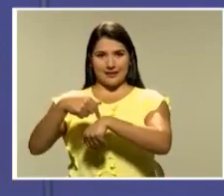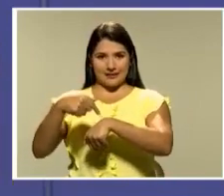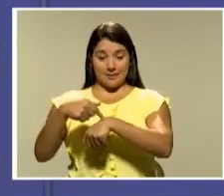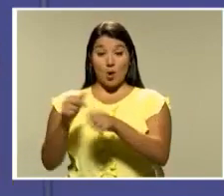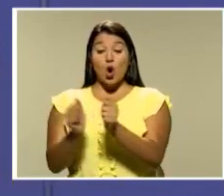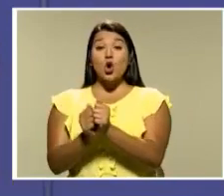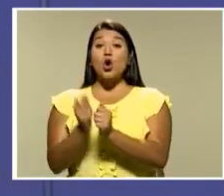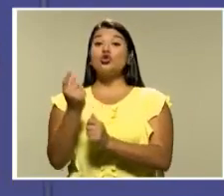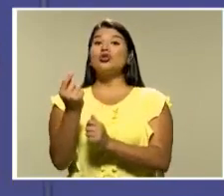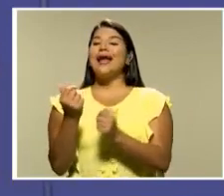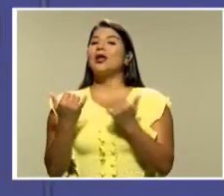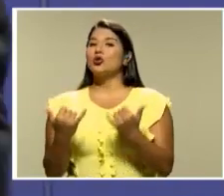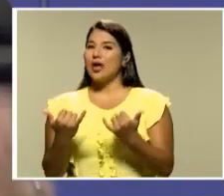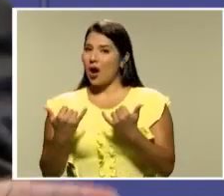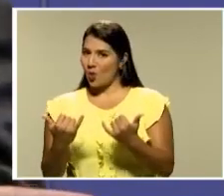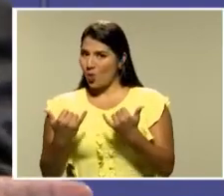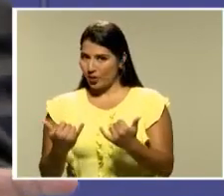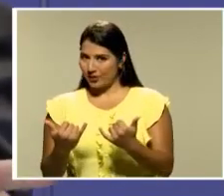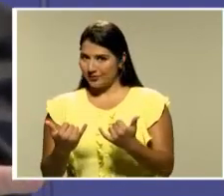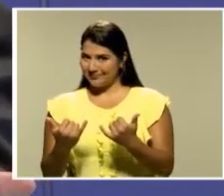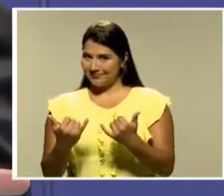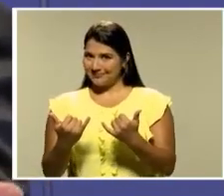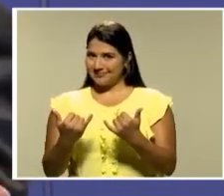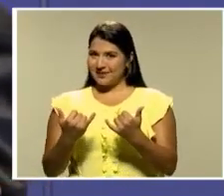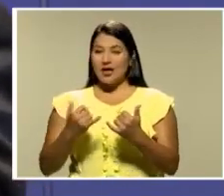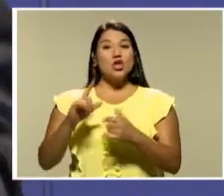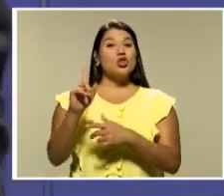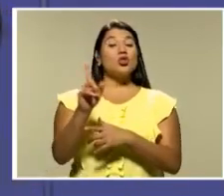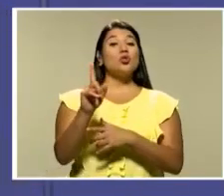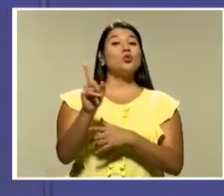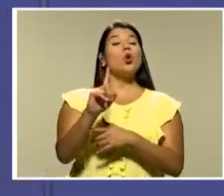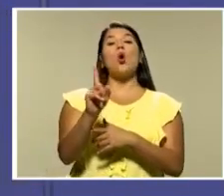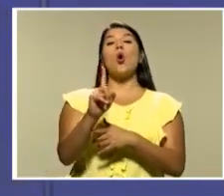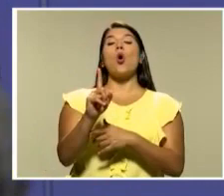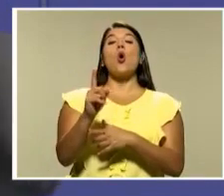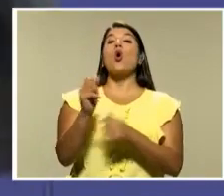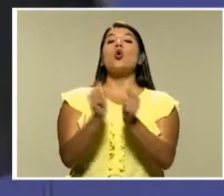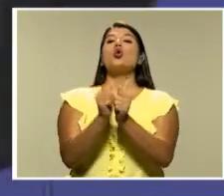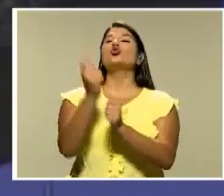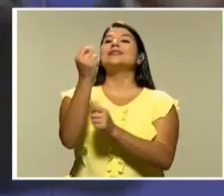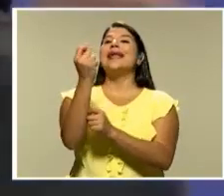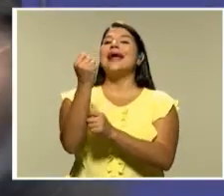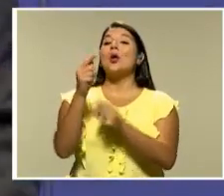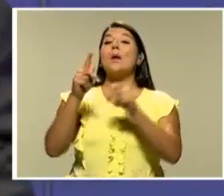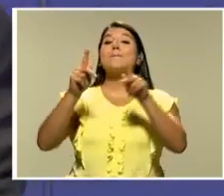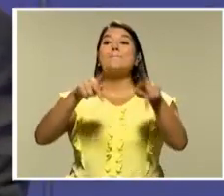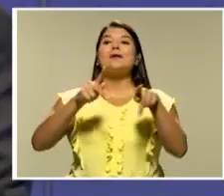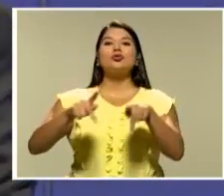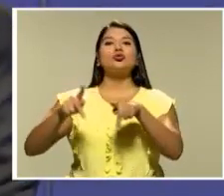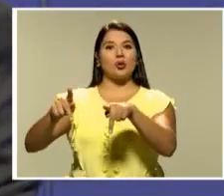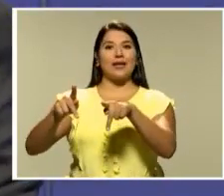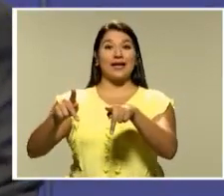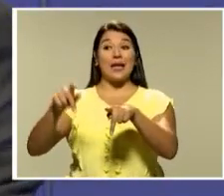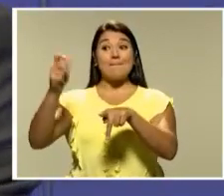de hoy, no con los salarios de la gente que está pensionada hoy, que pagaron hace 10, 20, 30